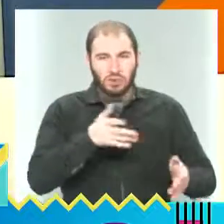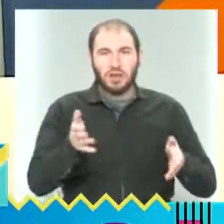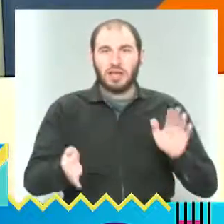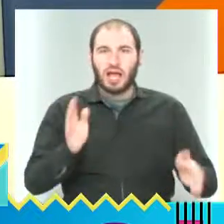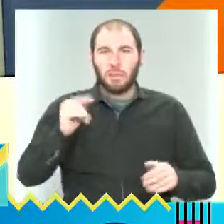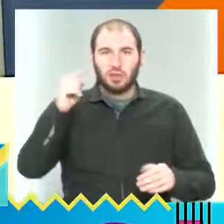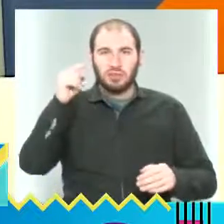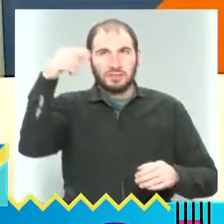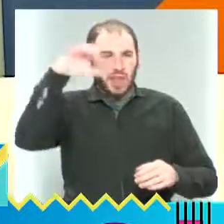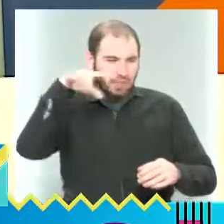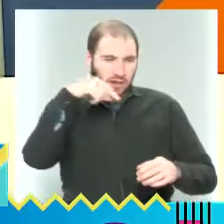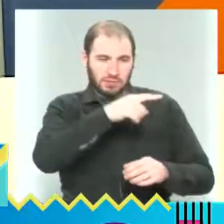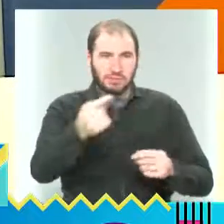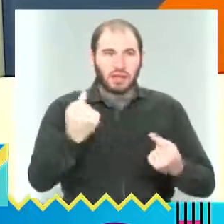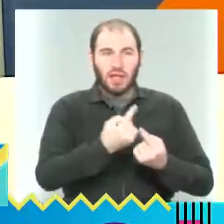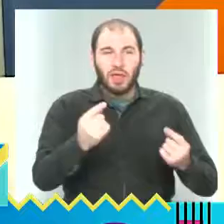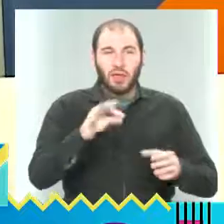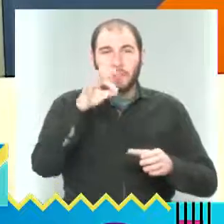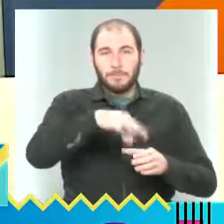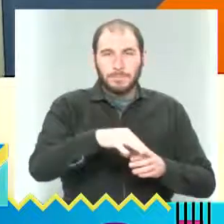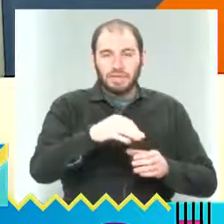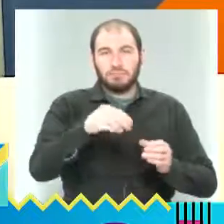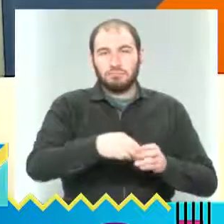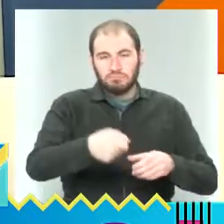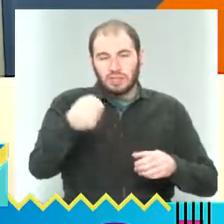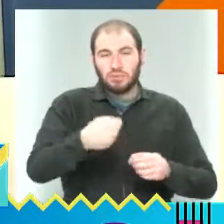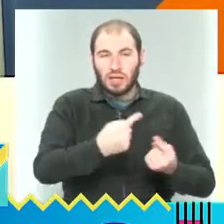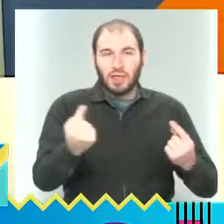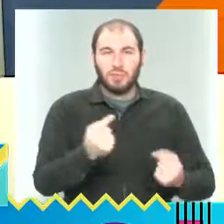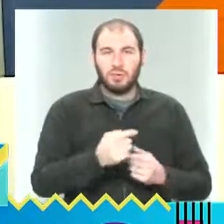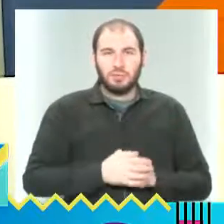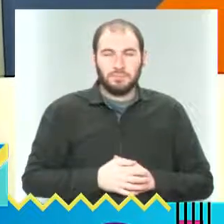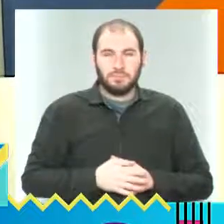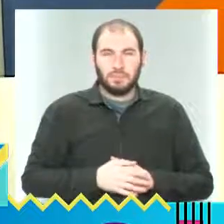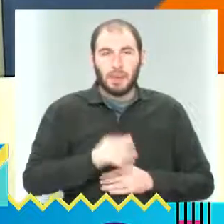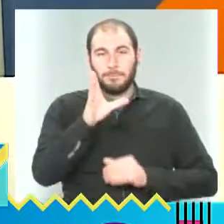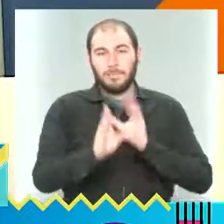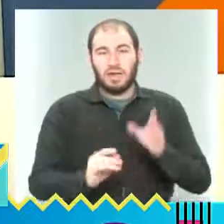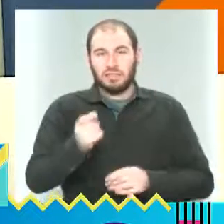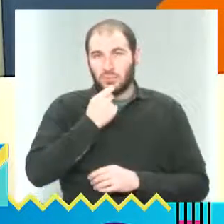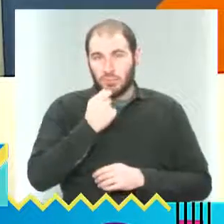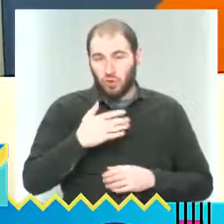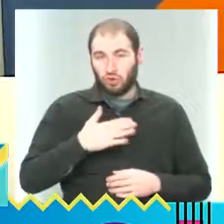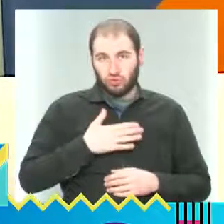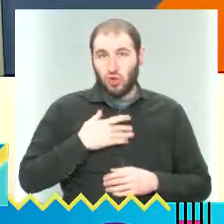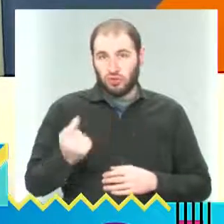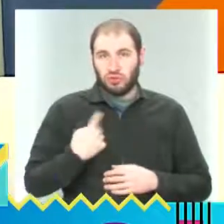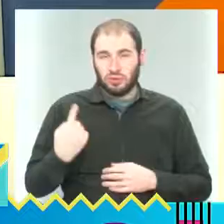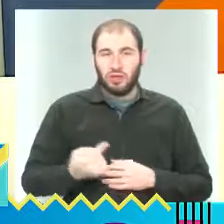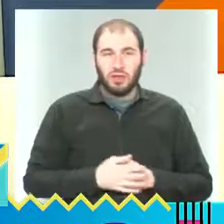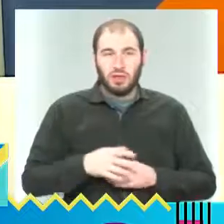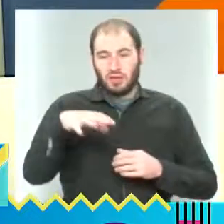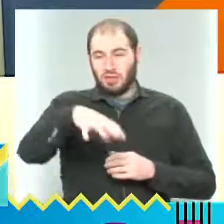camiones satelitales y de cada bolsita de basura a países como nosotros, que todavía